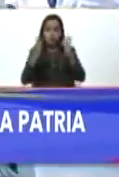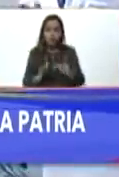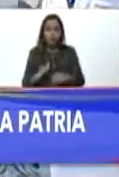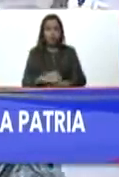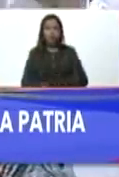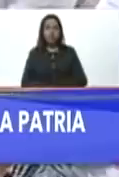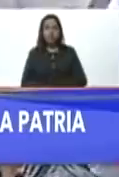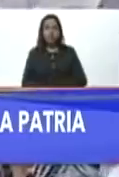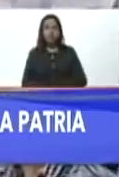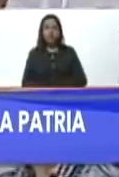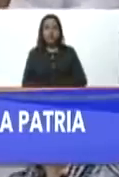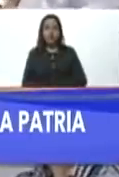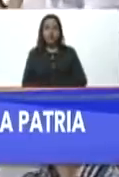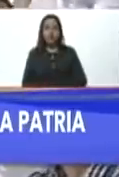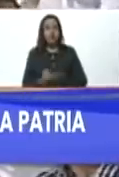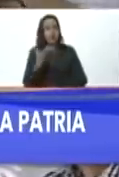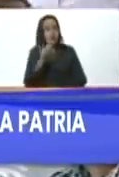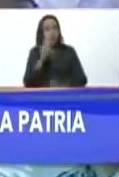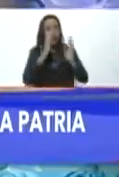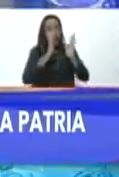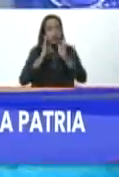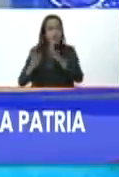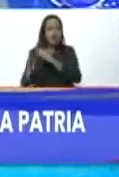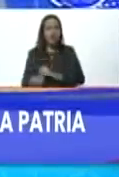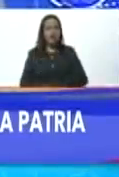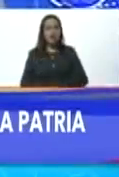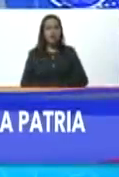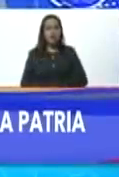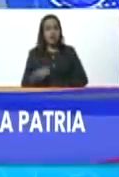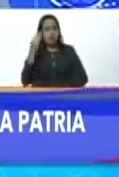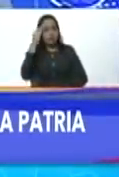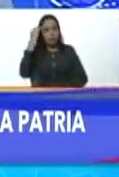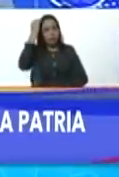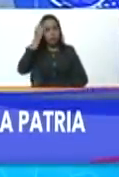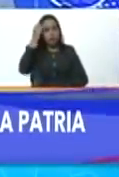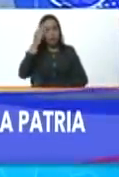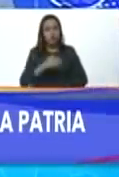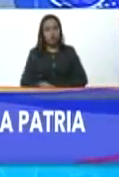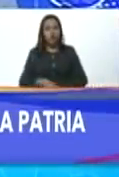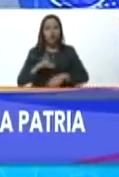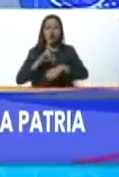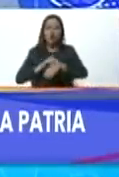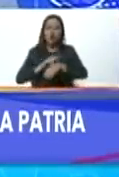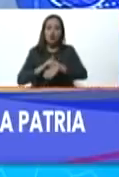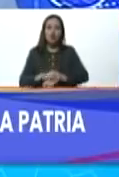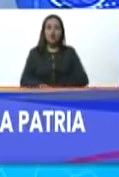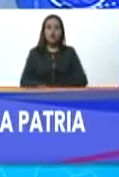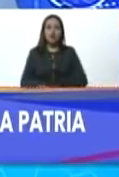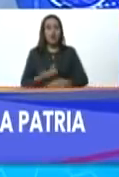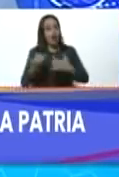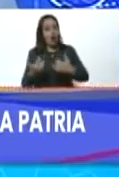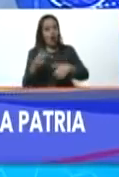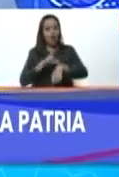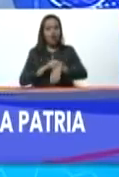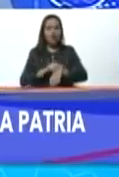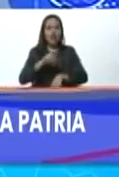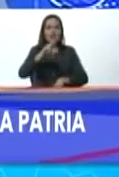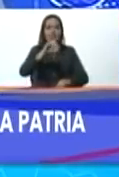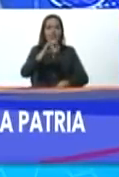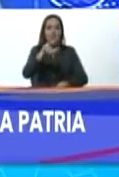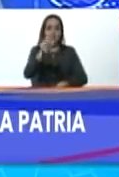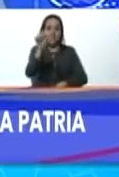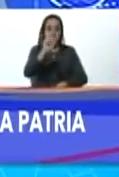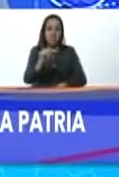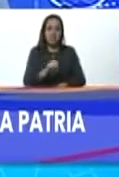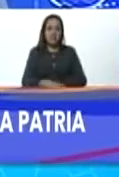mente muy ordenada, Winner de Rosario, doctora Rivas, así te dicen ahora, ¿verdad? Doctora Rivas, mire,